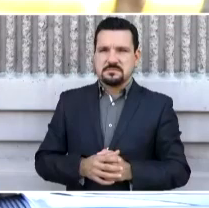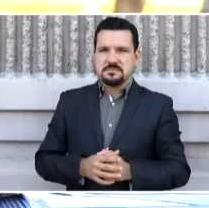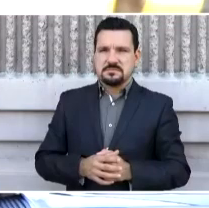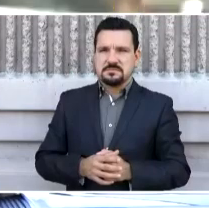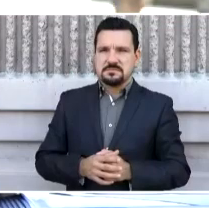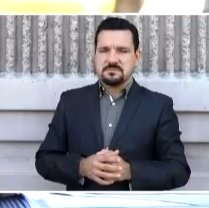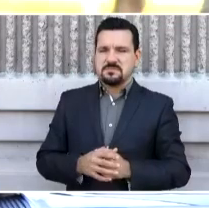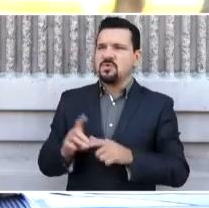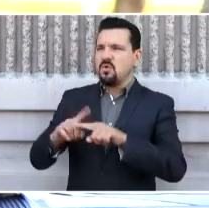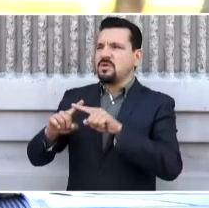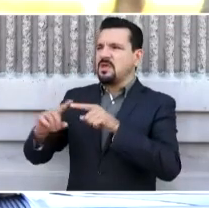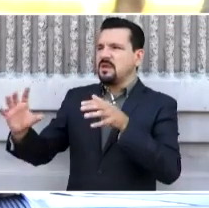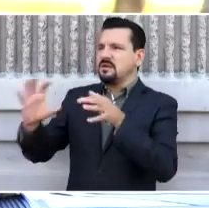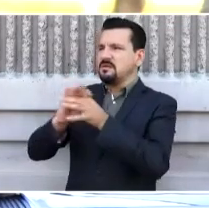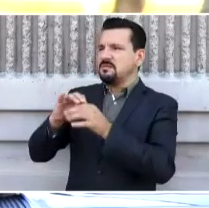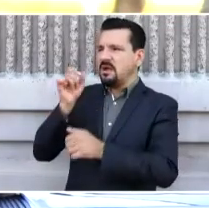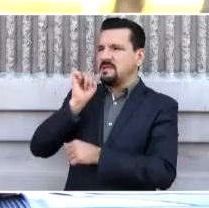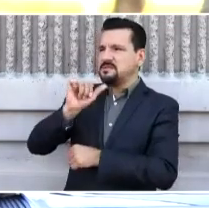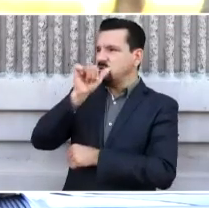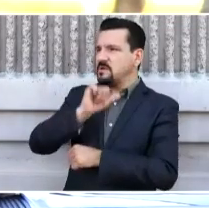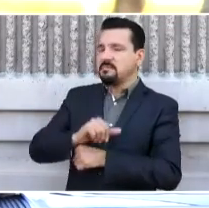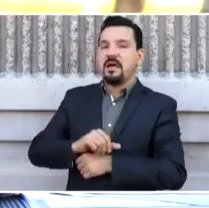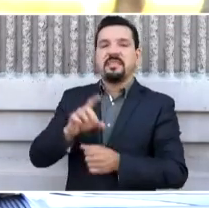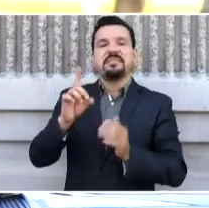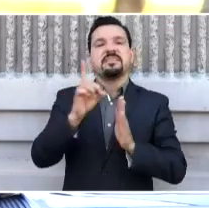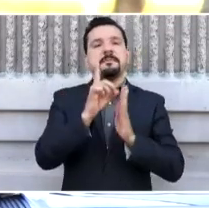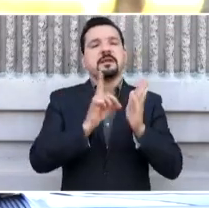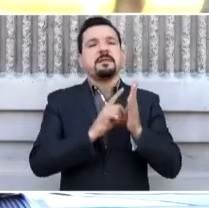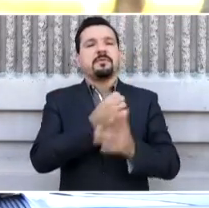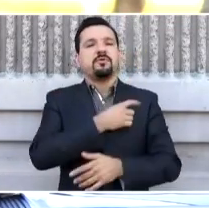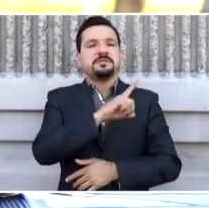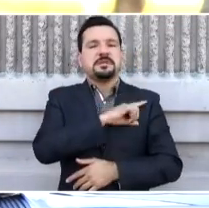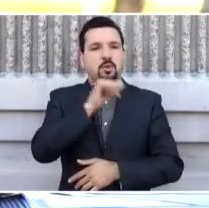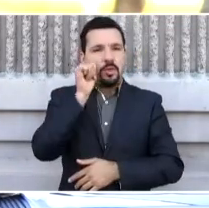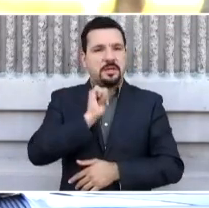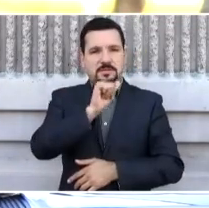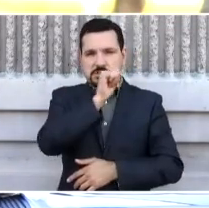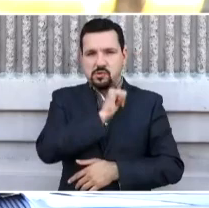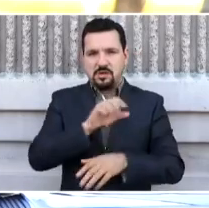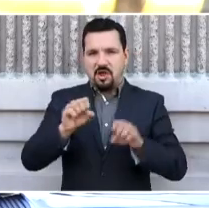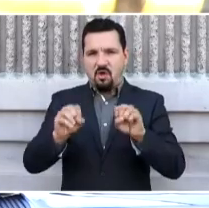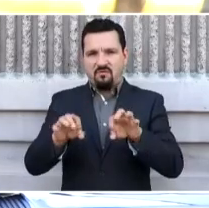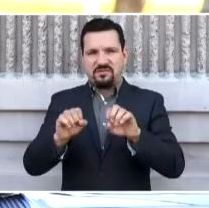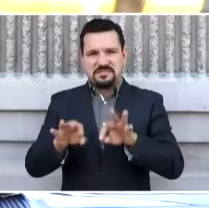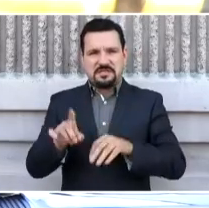Es el Departamento de Salud de Arizona, es el Departamento de Salud a través de la Oficina